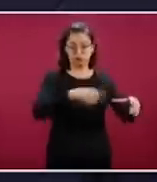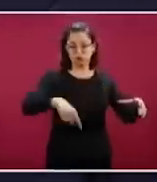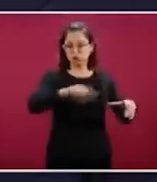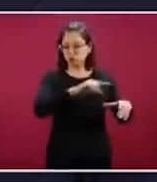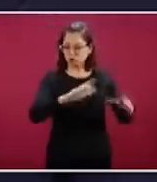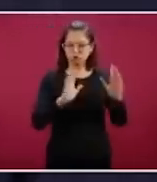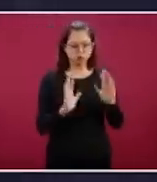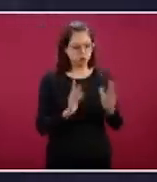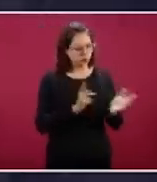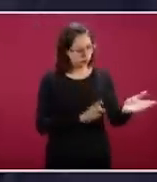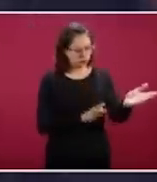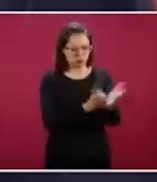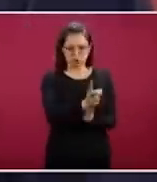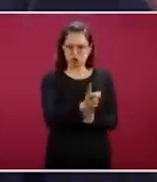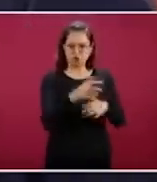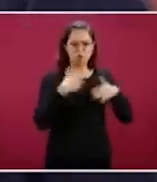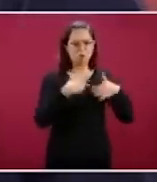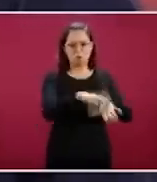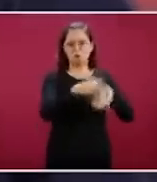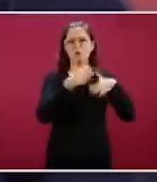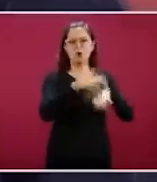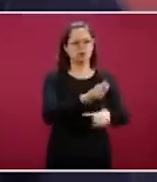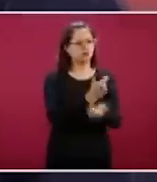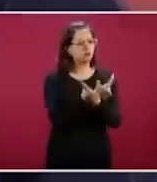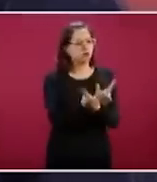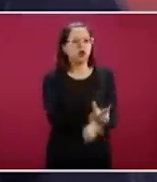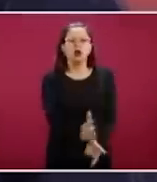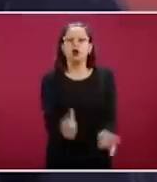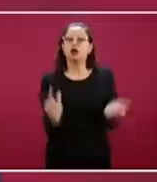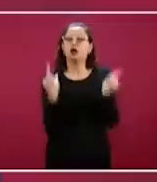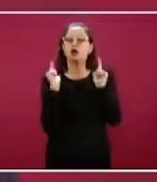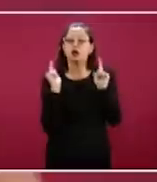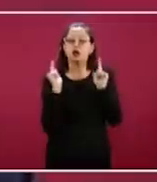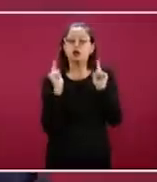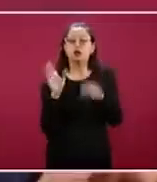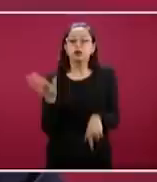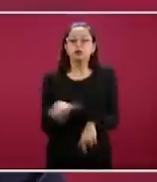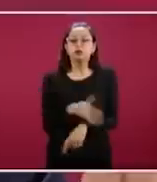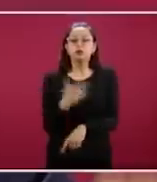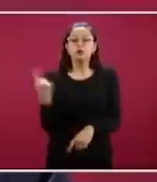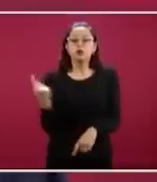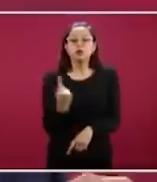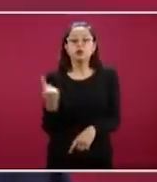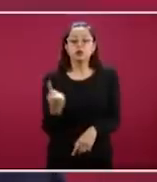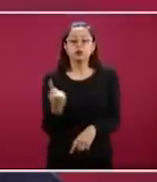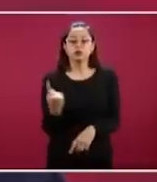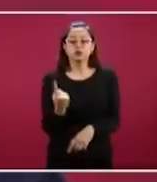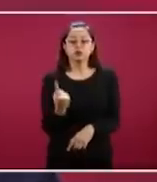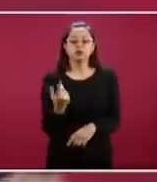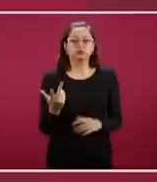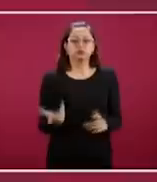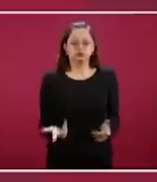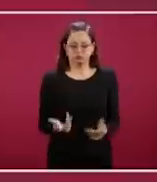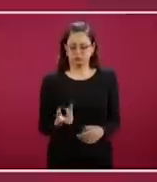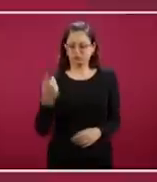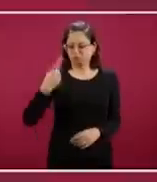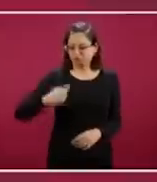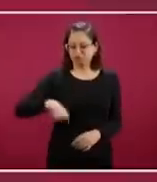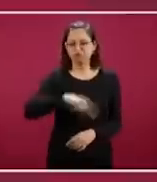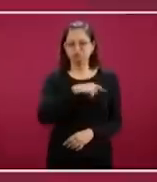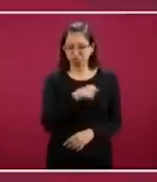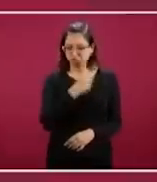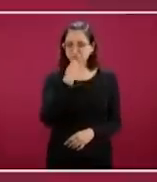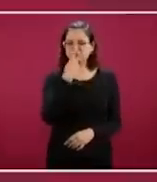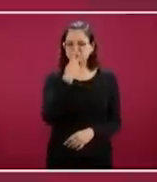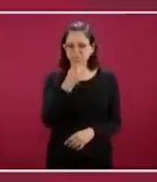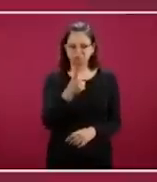todo el derecho a manifestarse, porque nosotros garantizamos el derecho a